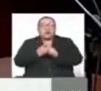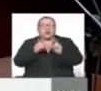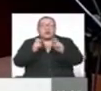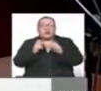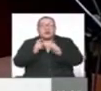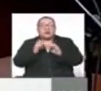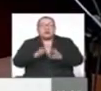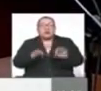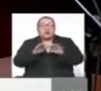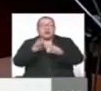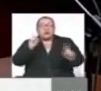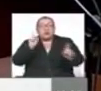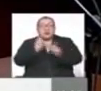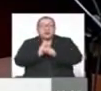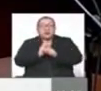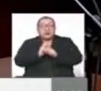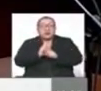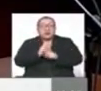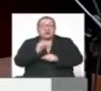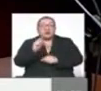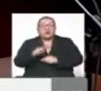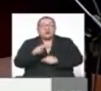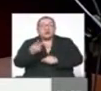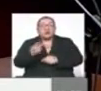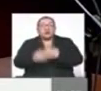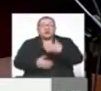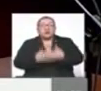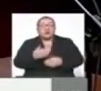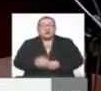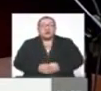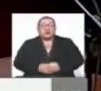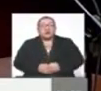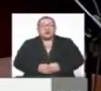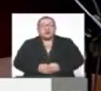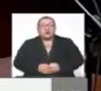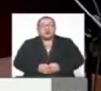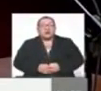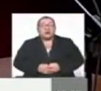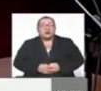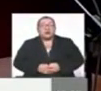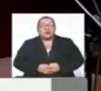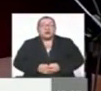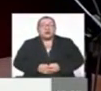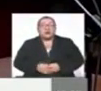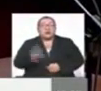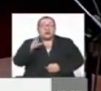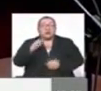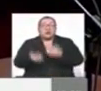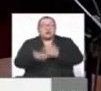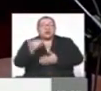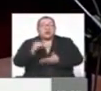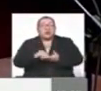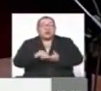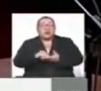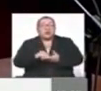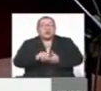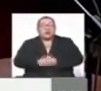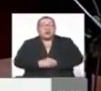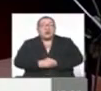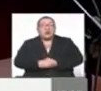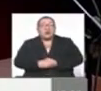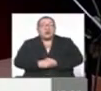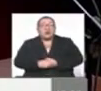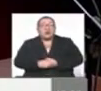verdad yo creo que la señora hontai debería convertirse en un símbolo de todo lo que no no queremos en